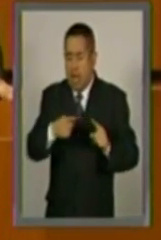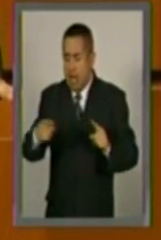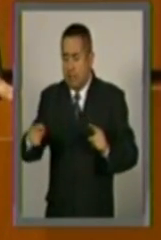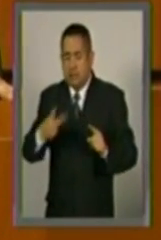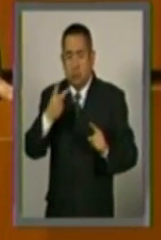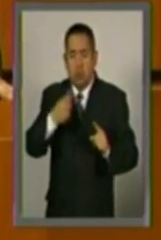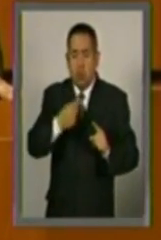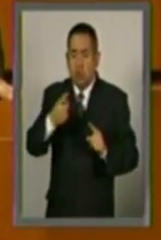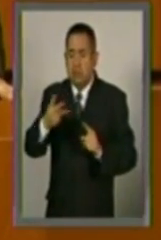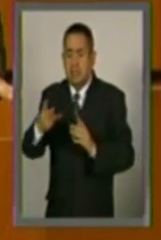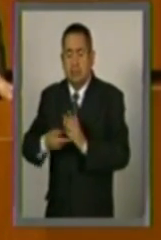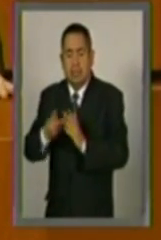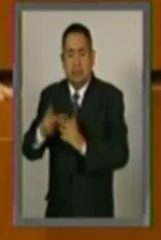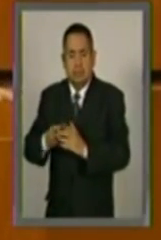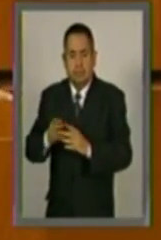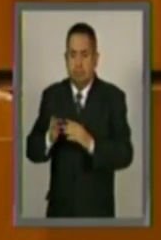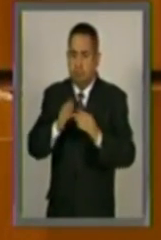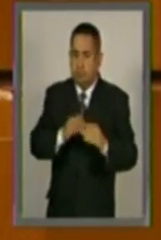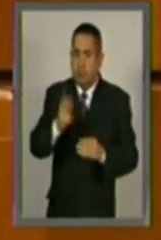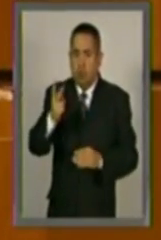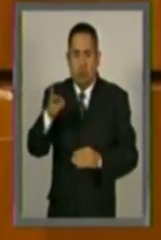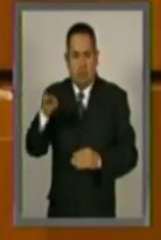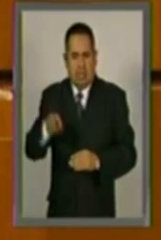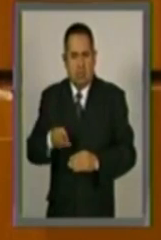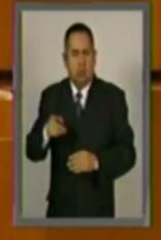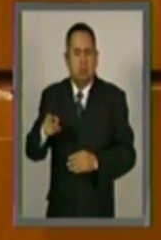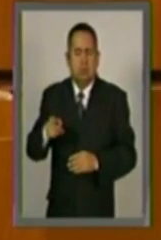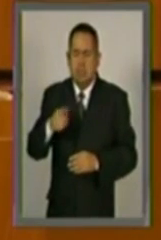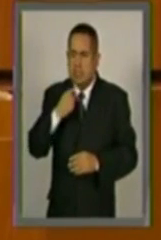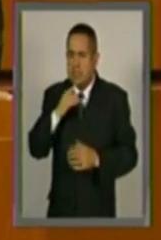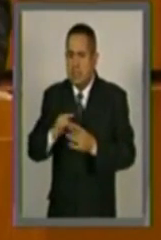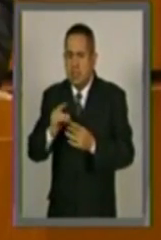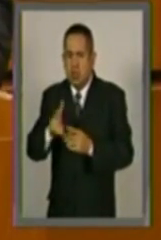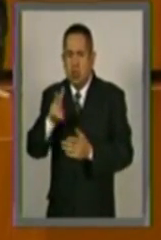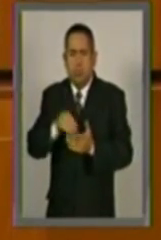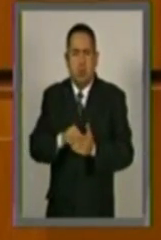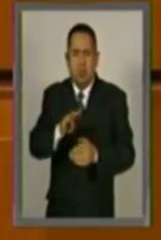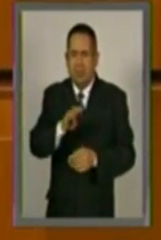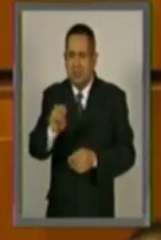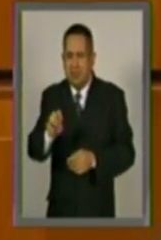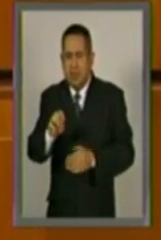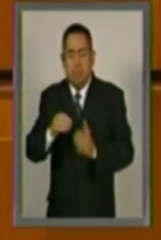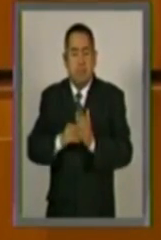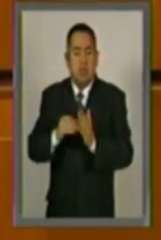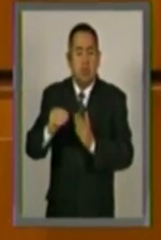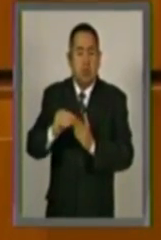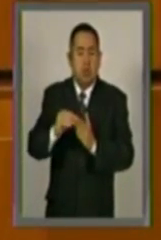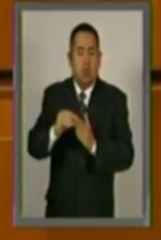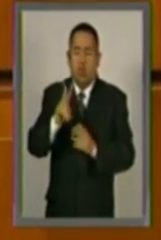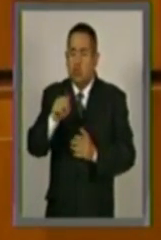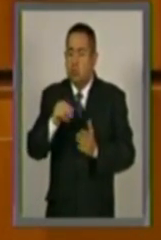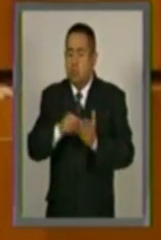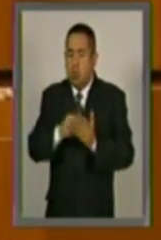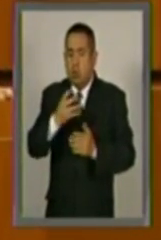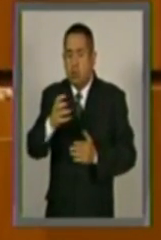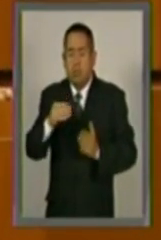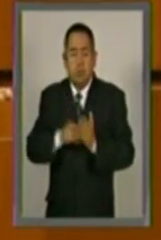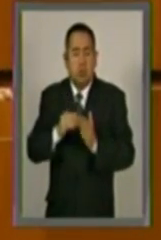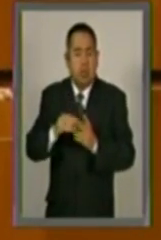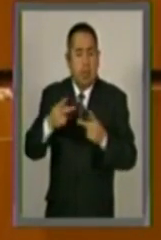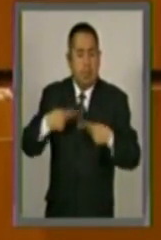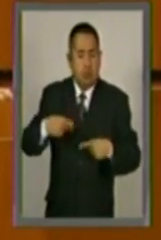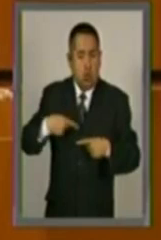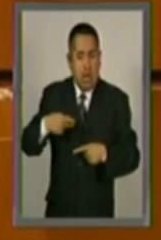que los otros dos tercios restantes aproximadamente 2.400 millones 2.400 millones de